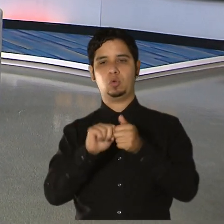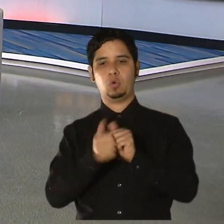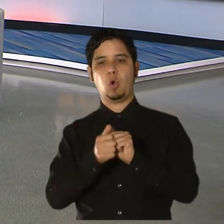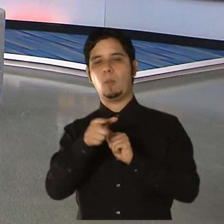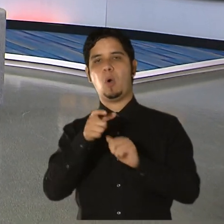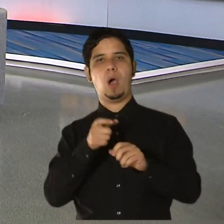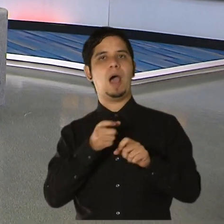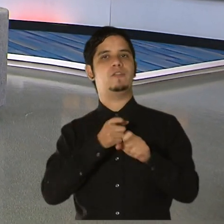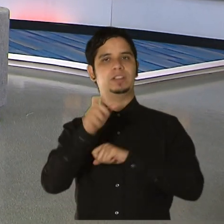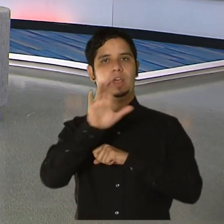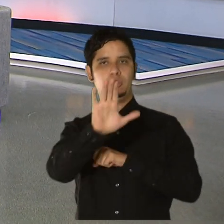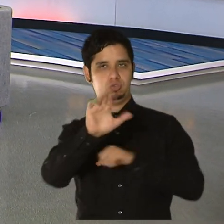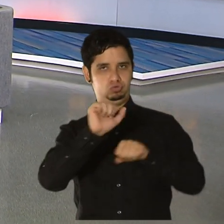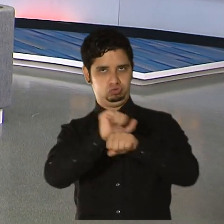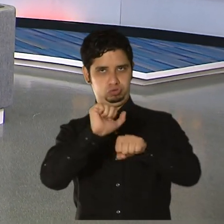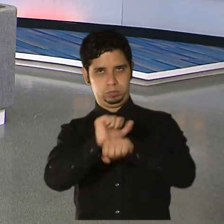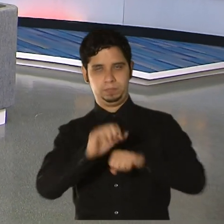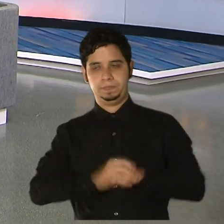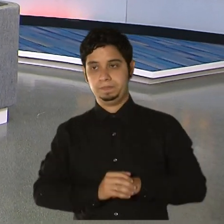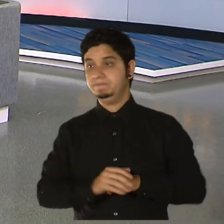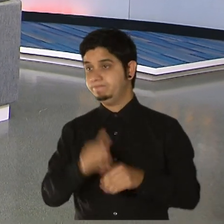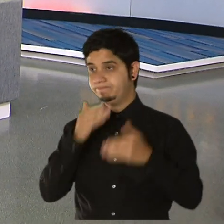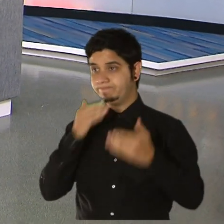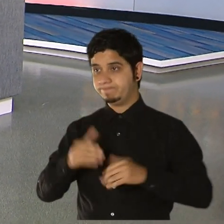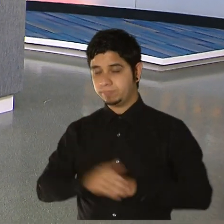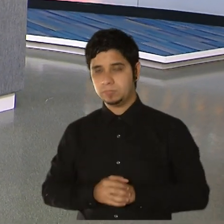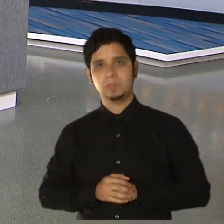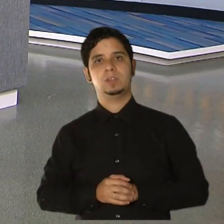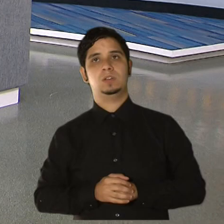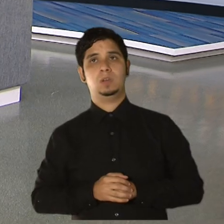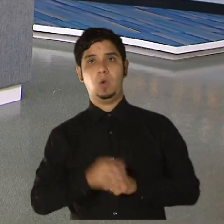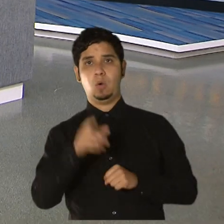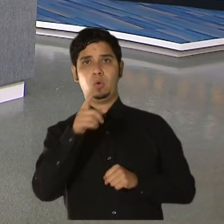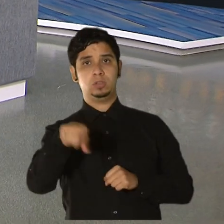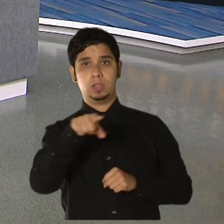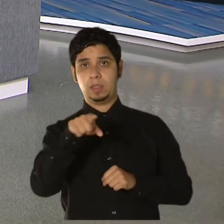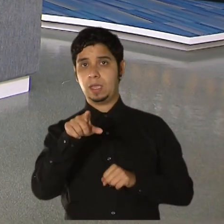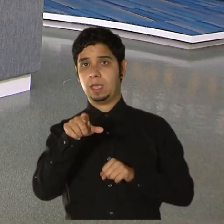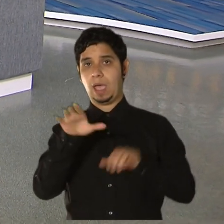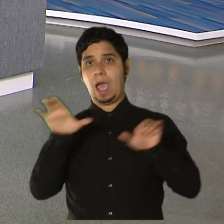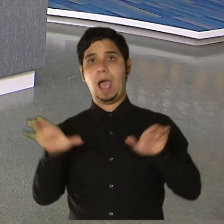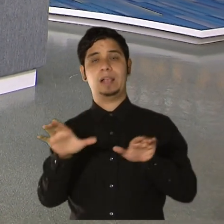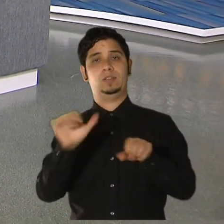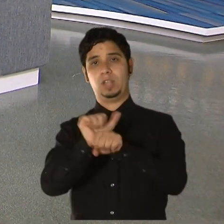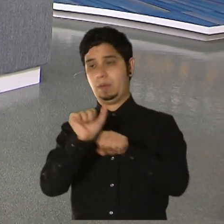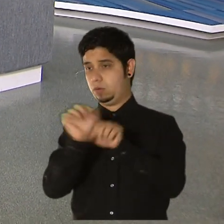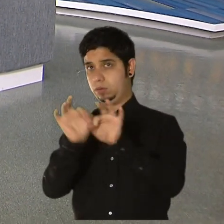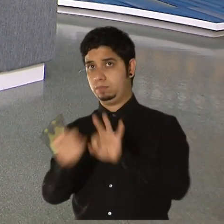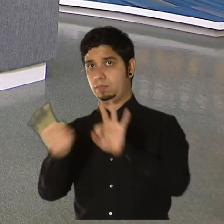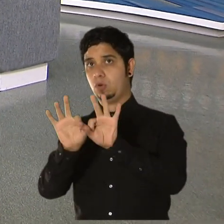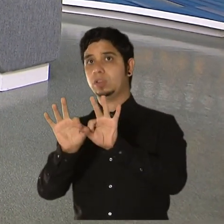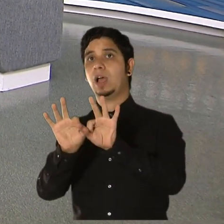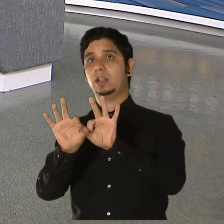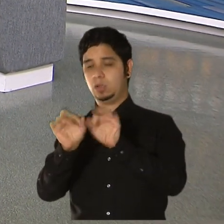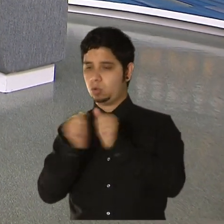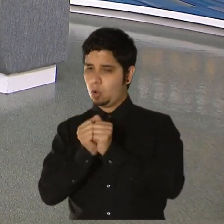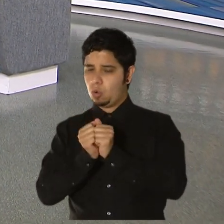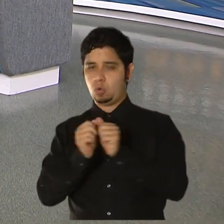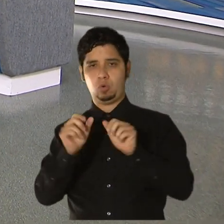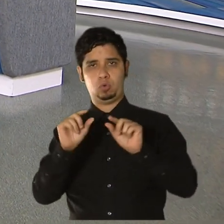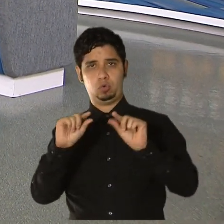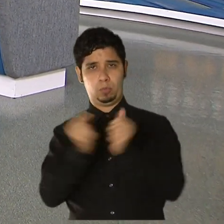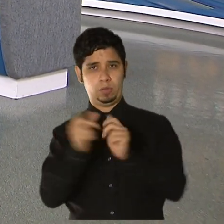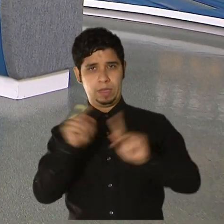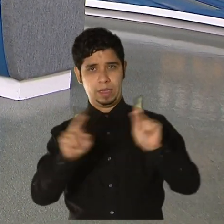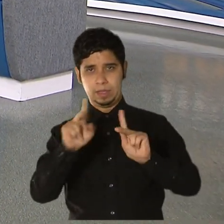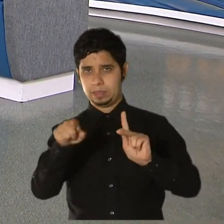¿Cómo se encuentra? Muy bien, gracias. Gracias por tenernos. Bueno, ustedes hacen una labor bien importante con una población